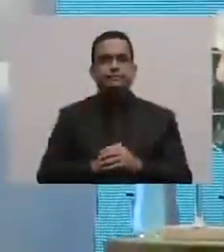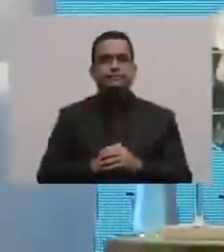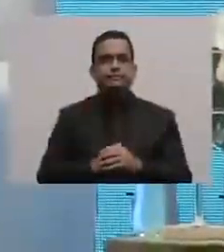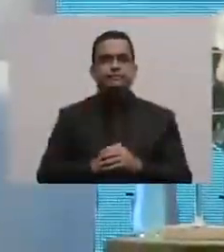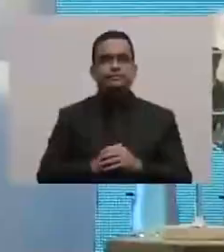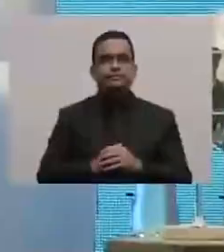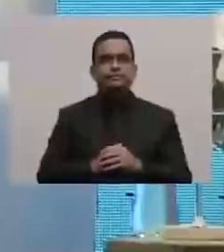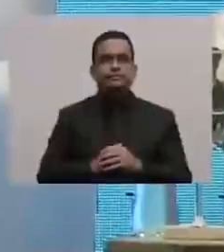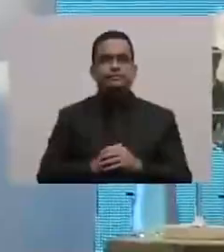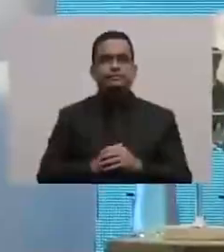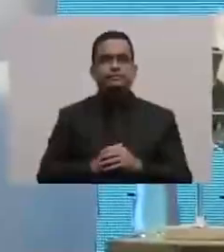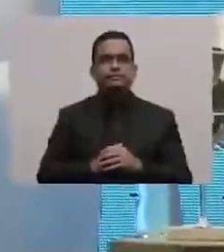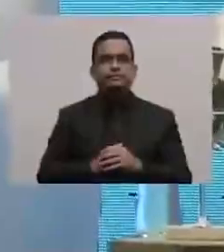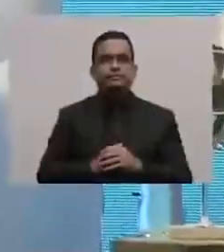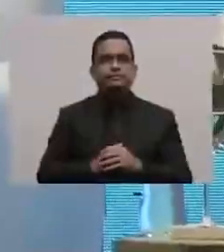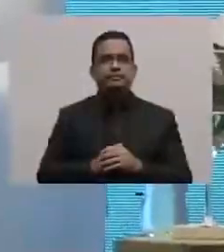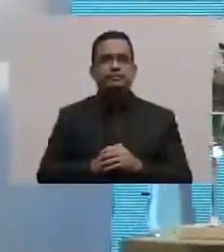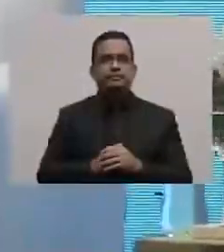Bueno, decías que...